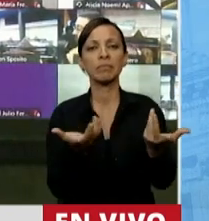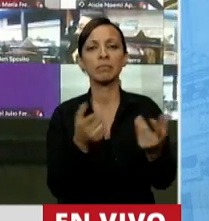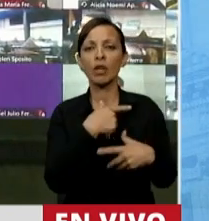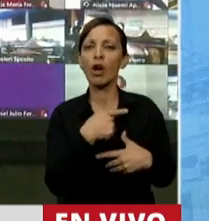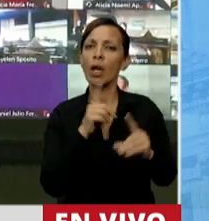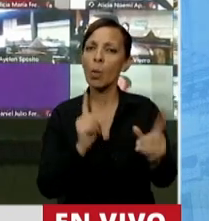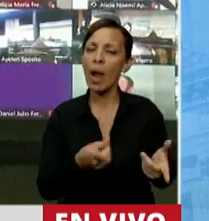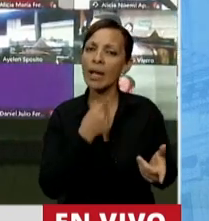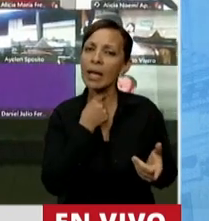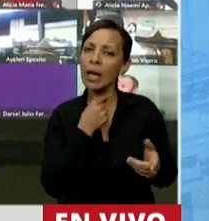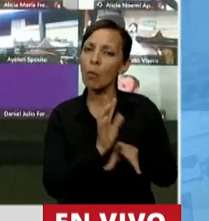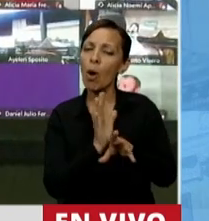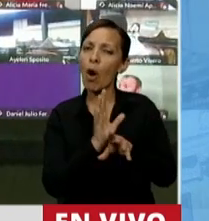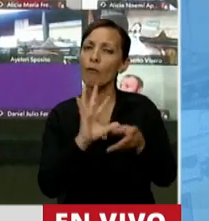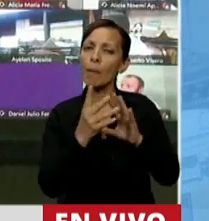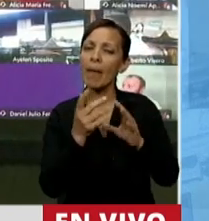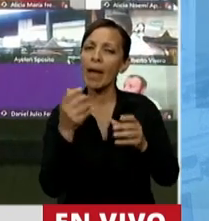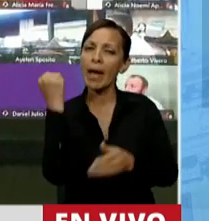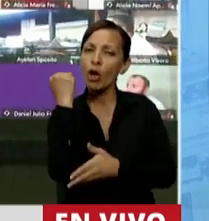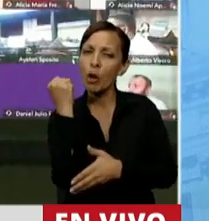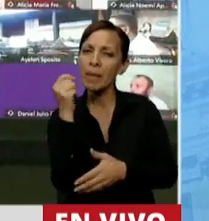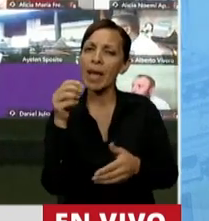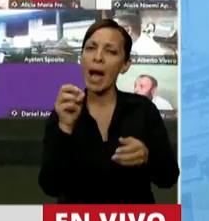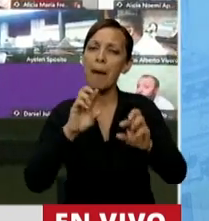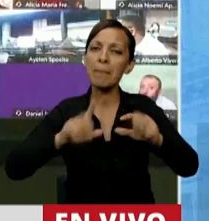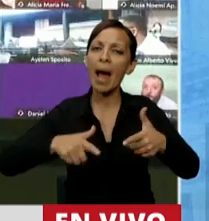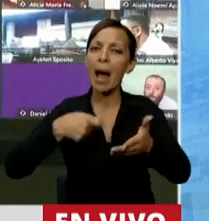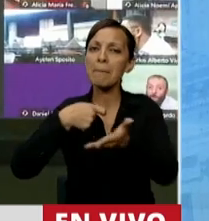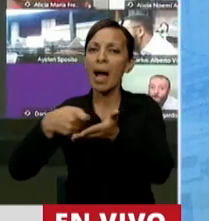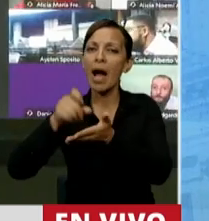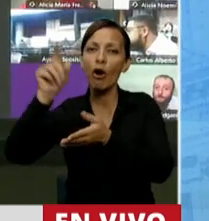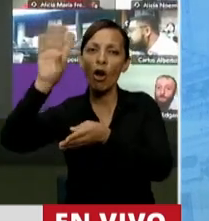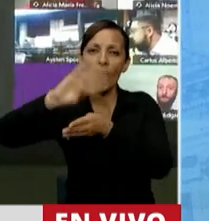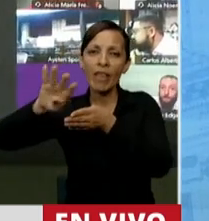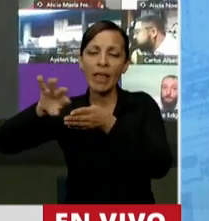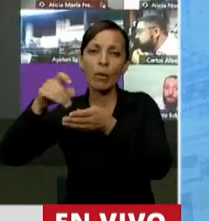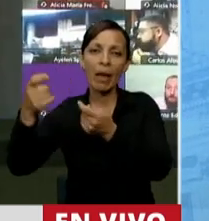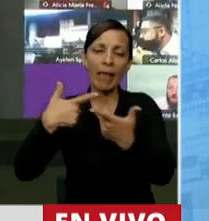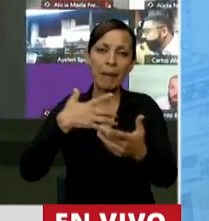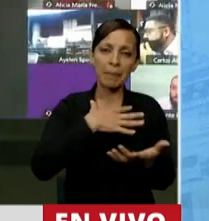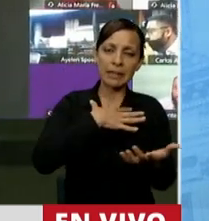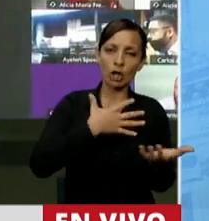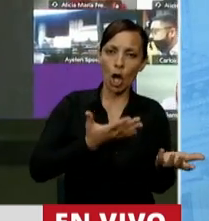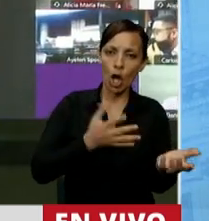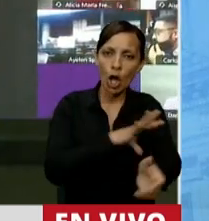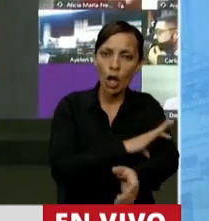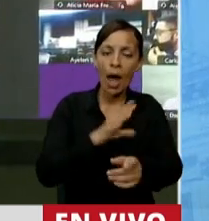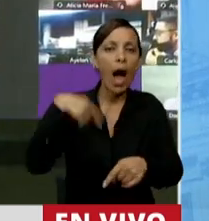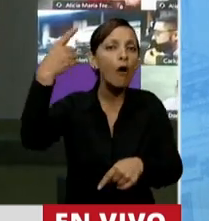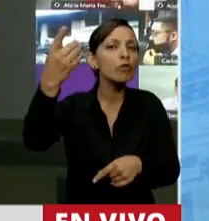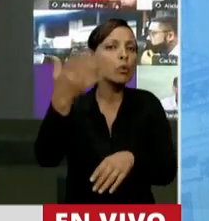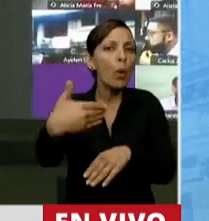con desfaltear y armar un plan de pagos que condiciona institucionalmente a los gobiernos que